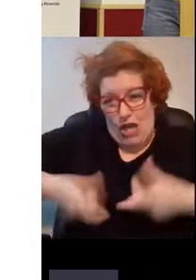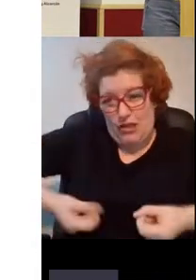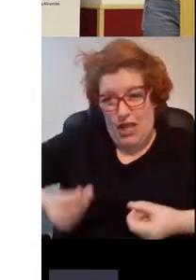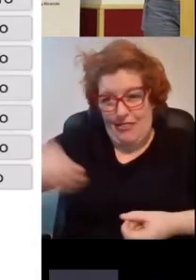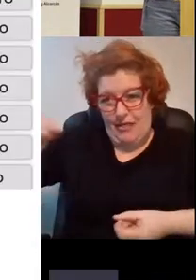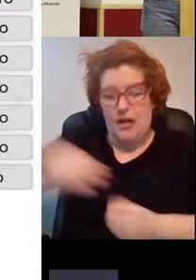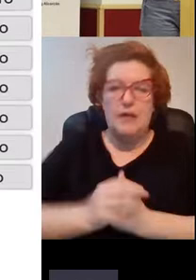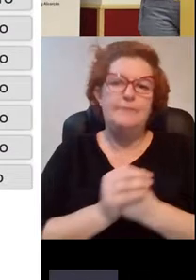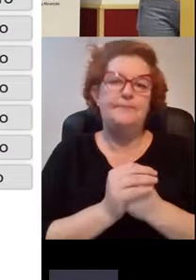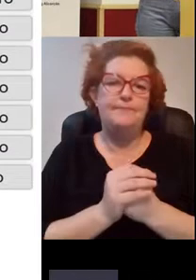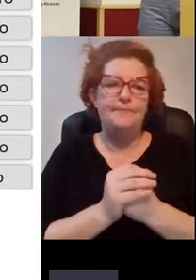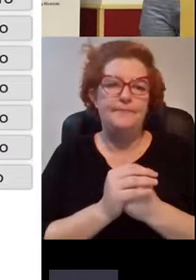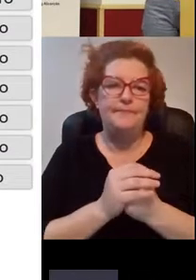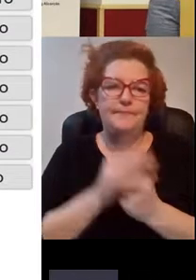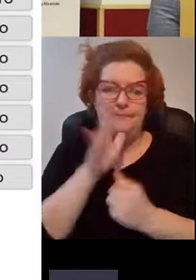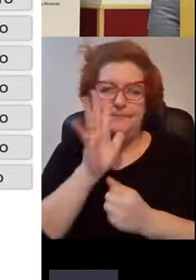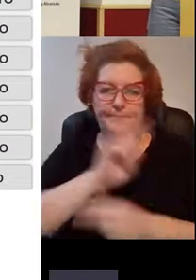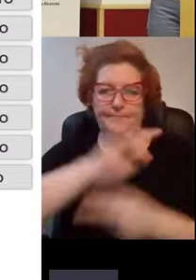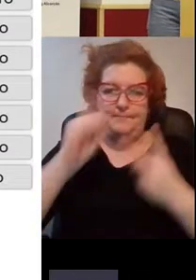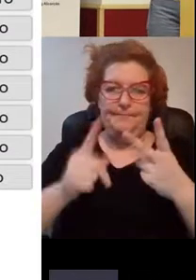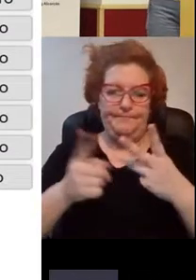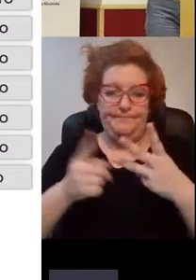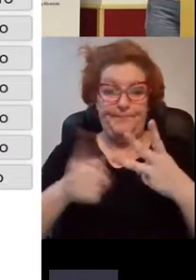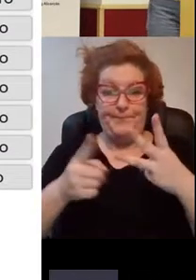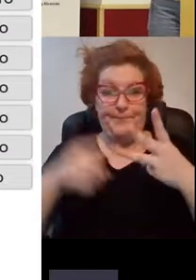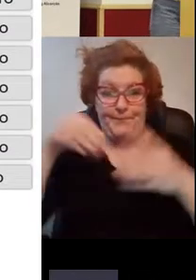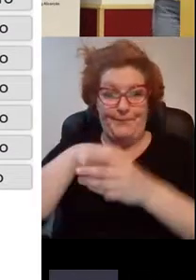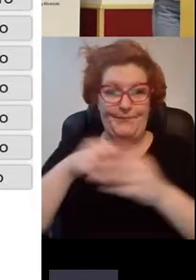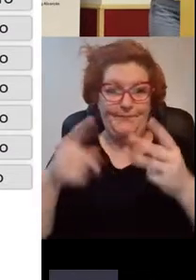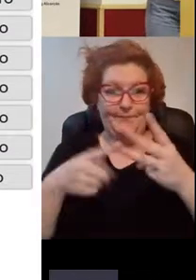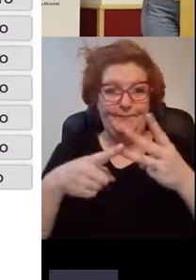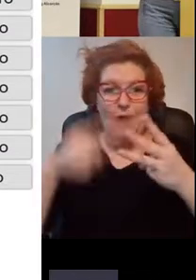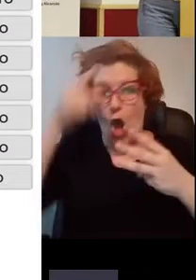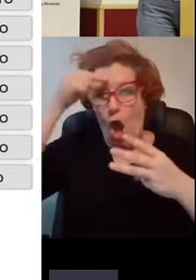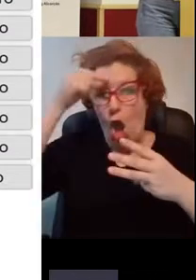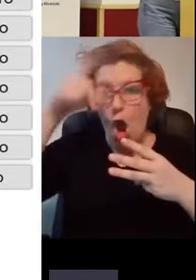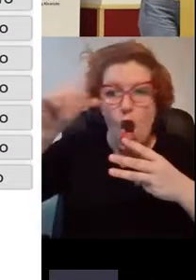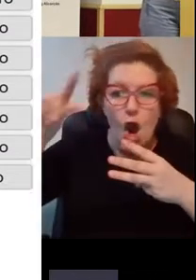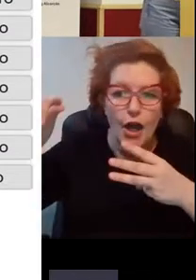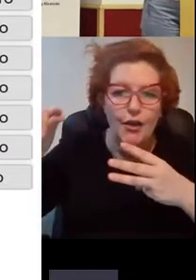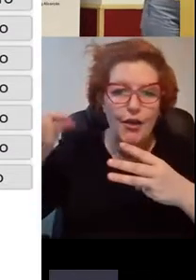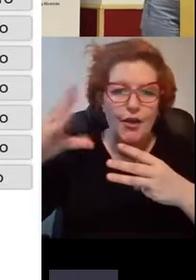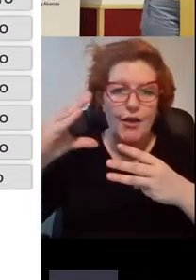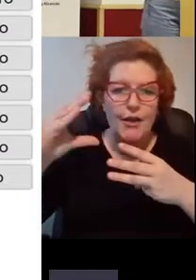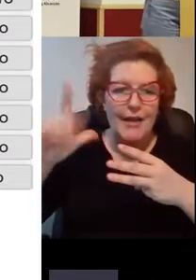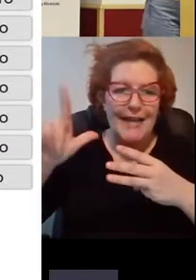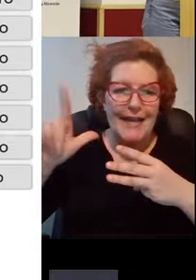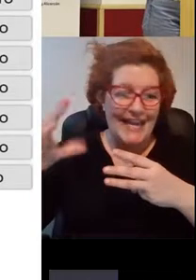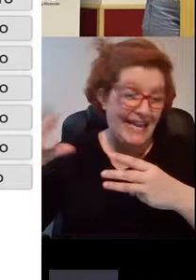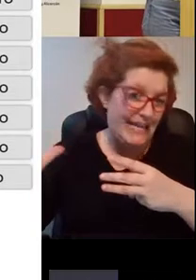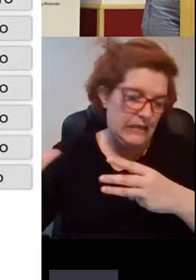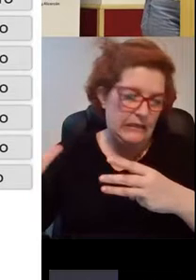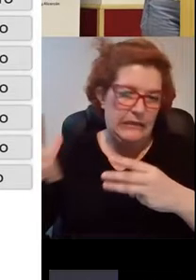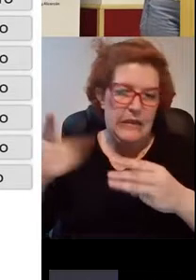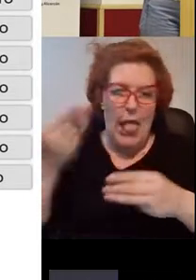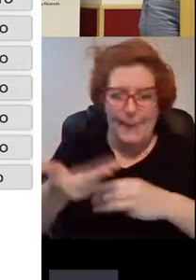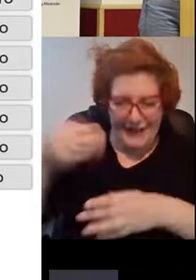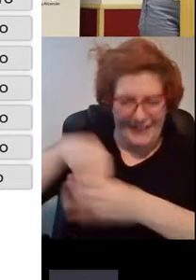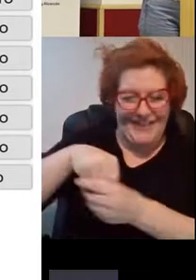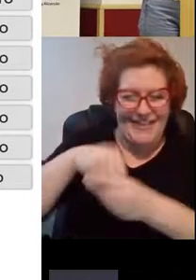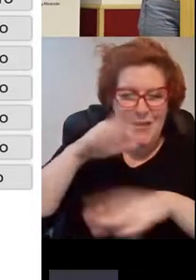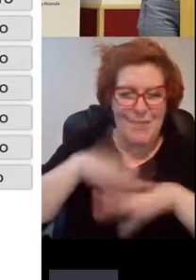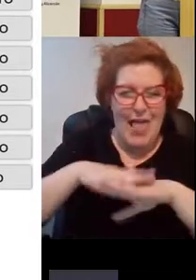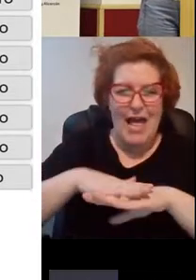Bueno, el siguiente componente sería el de la cognición. En CLIL es importante, además del desarrollo de la